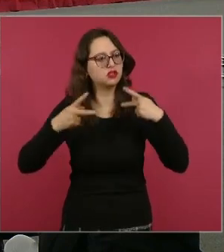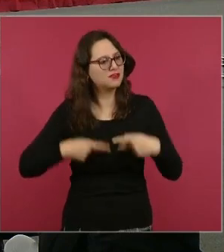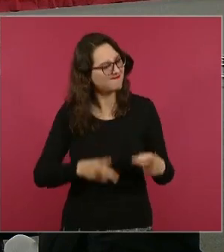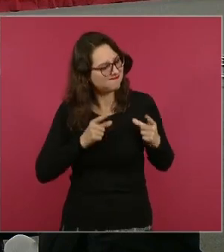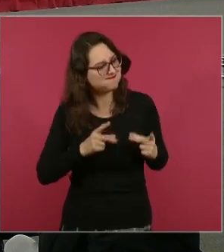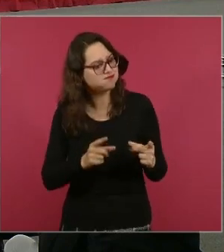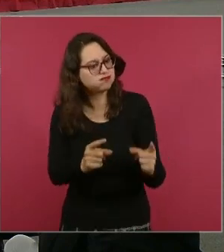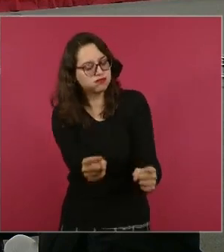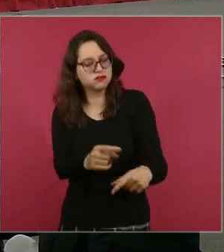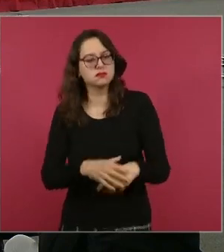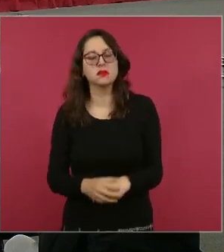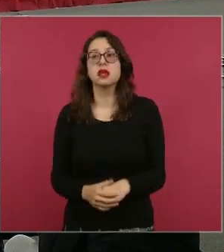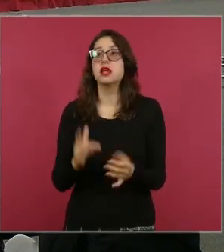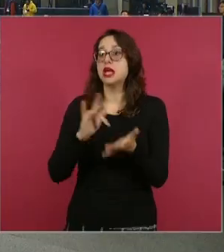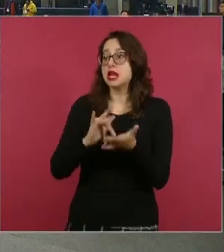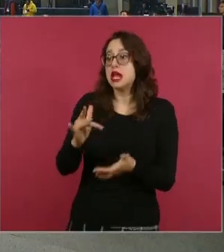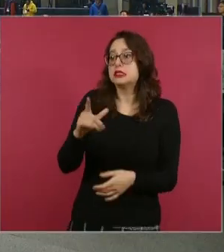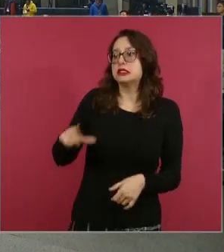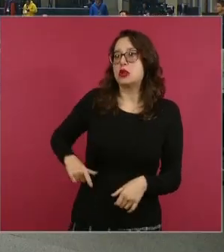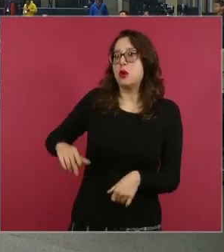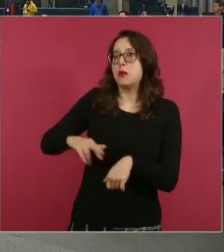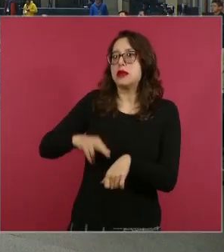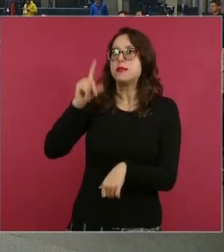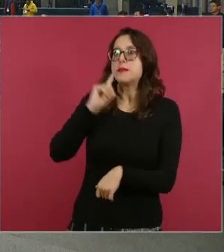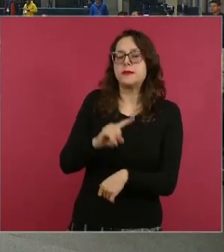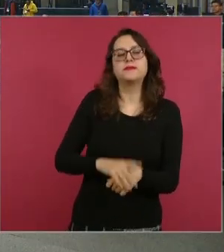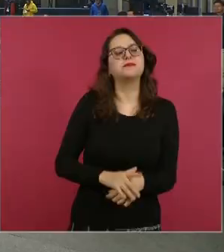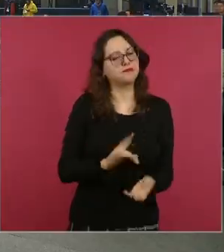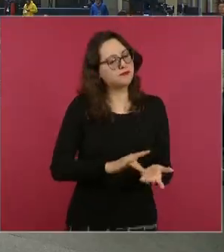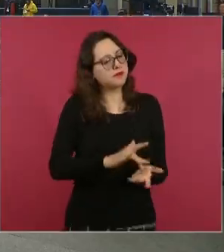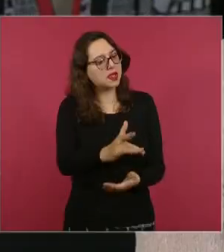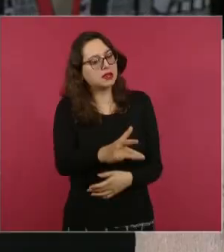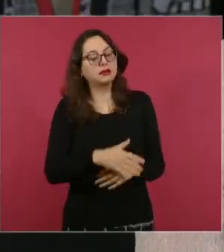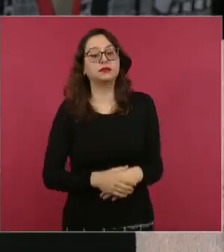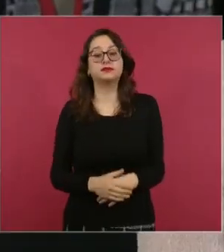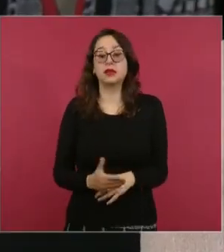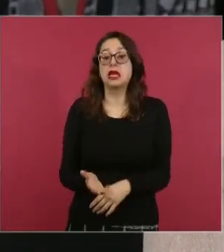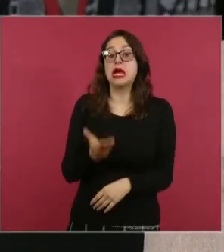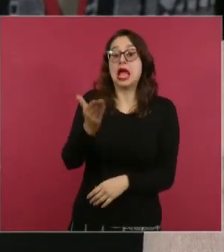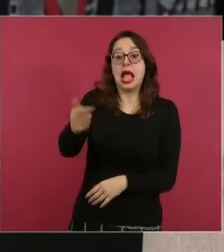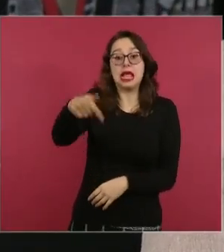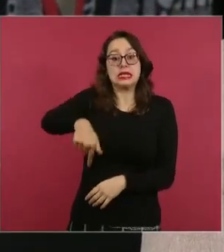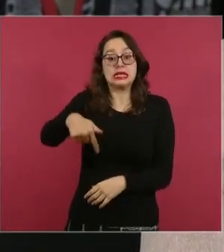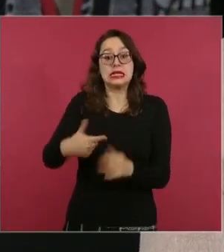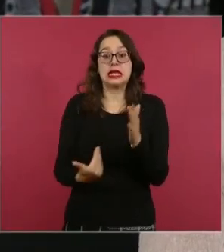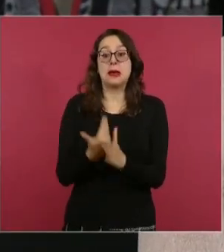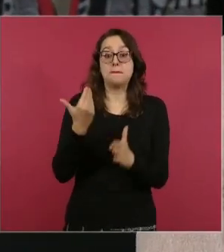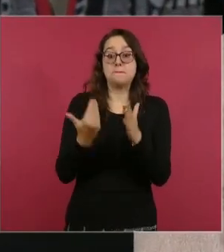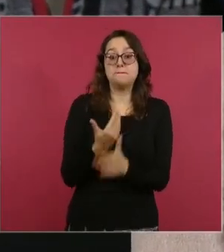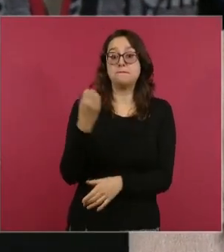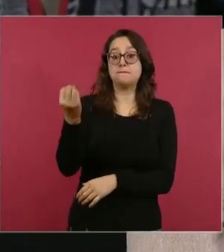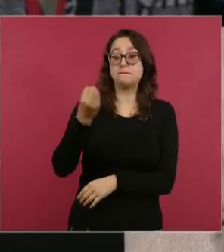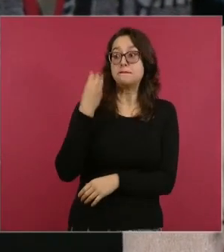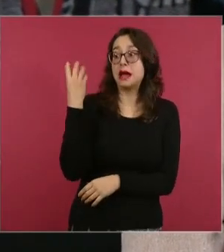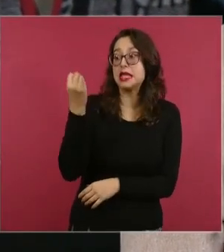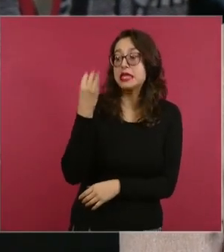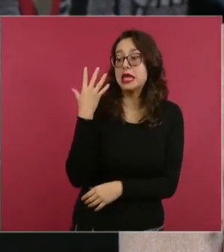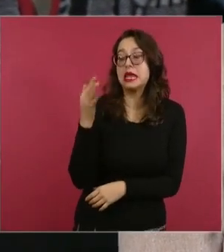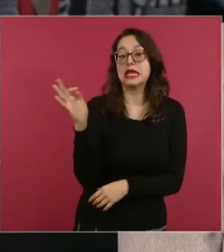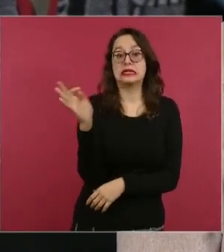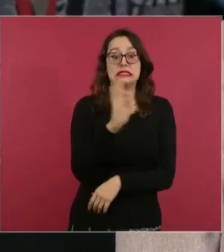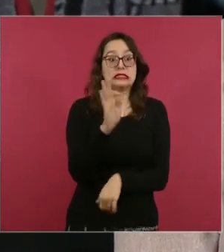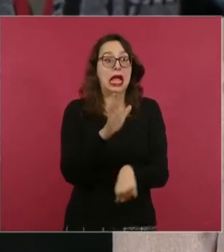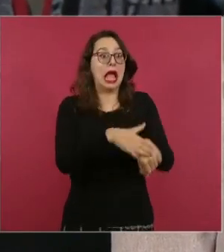gracias a ustedes presidente y otra cosa no ha pensado en utilizar la mañanera para alertar las tormentas bueno